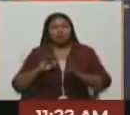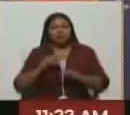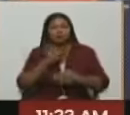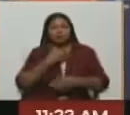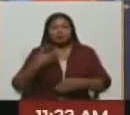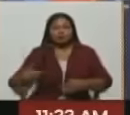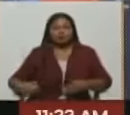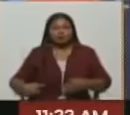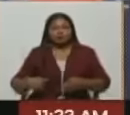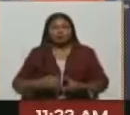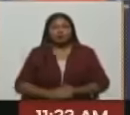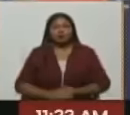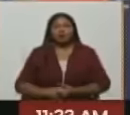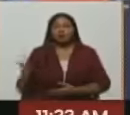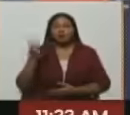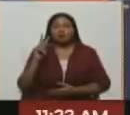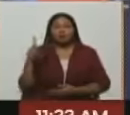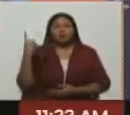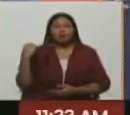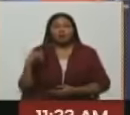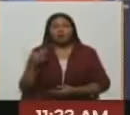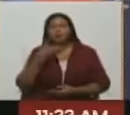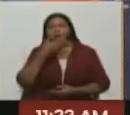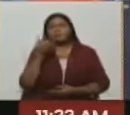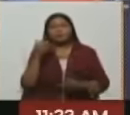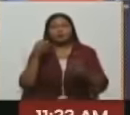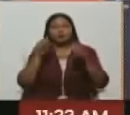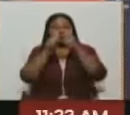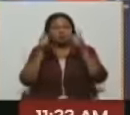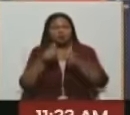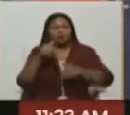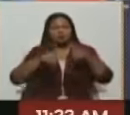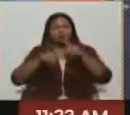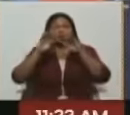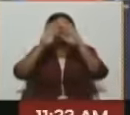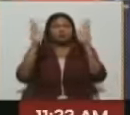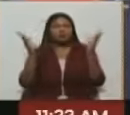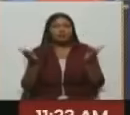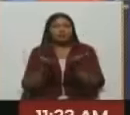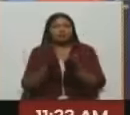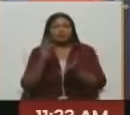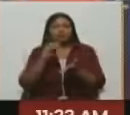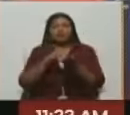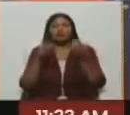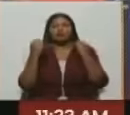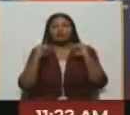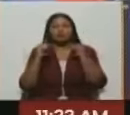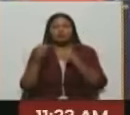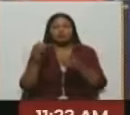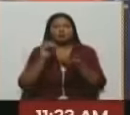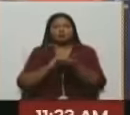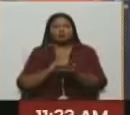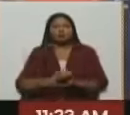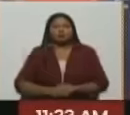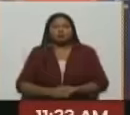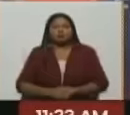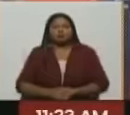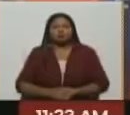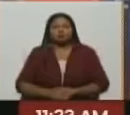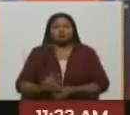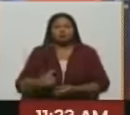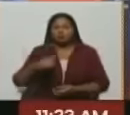presidente, Venezuela tiene el mejor sistema electoral del mundo y lo vamos a poner en práctica nuevamente este